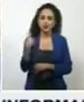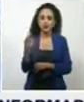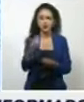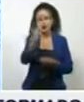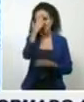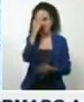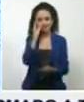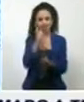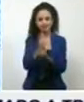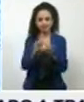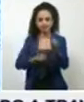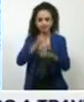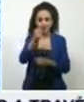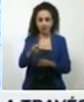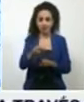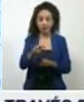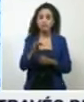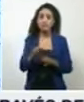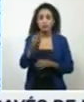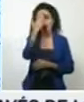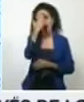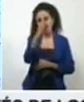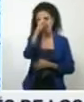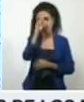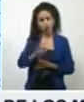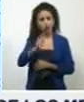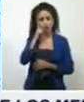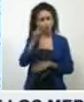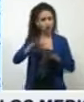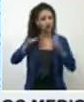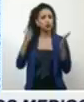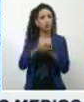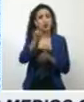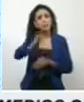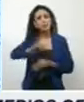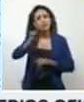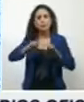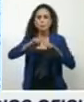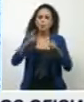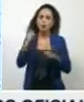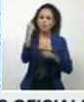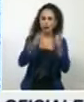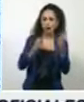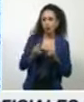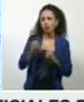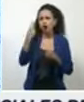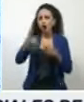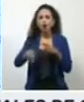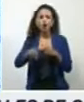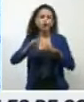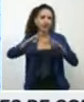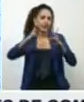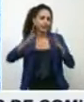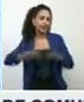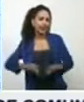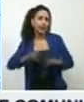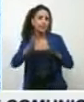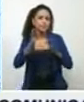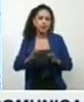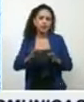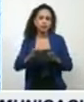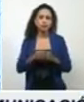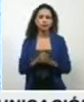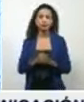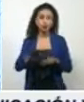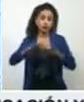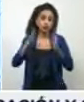El agradecimiento para usted, doctor, para los corresponsales por sus preguntas, usuarios de redes sociales y otras plataformas digitales y, por supuesto, para todos los